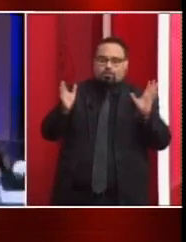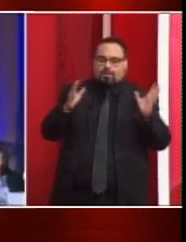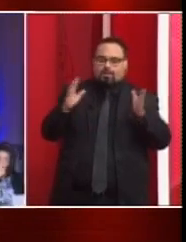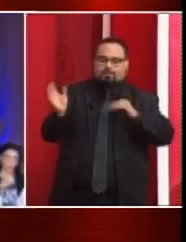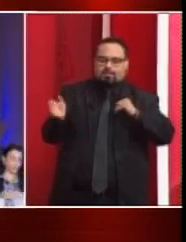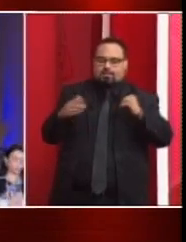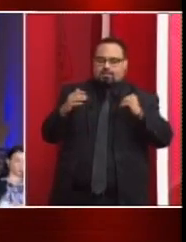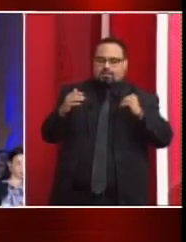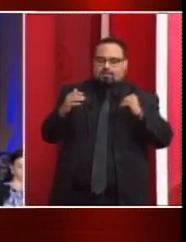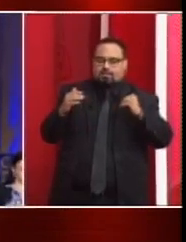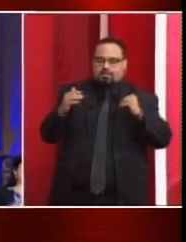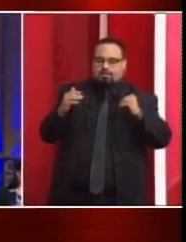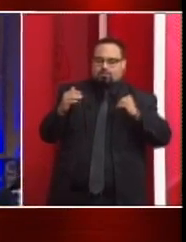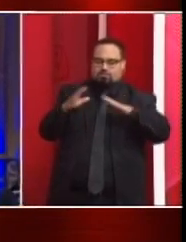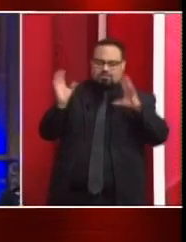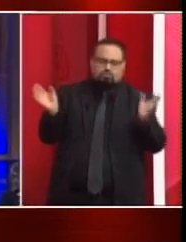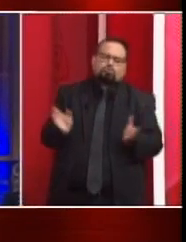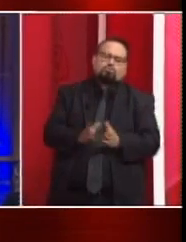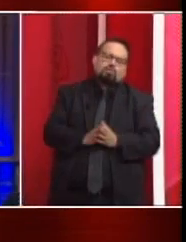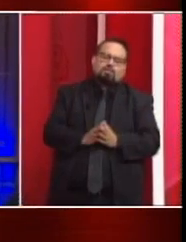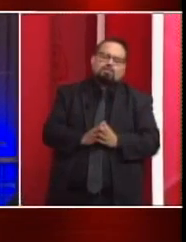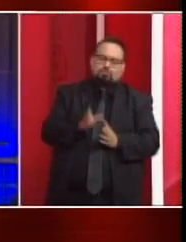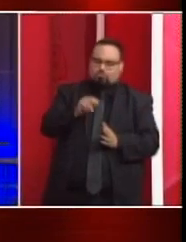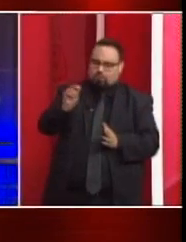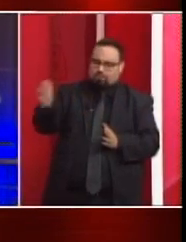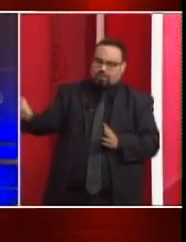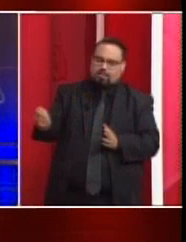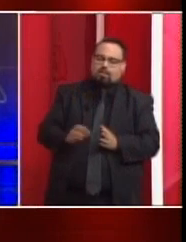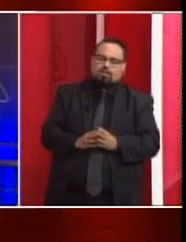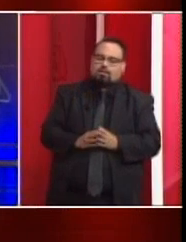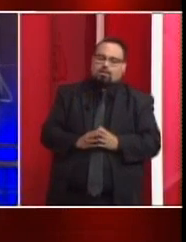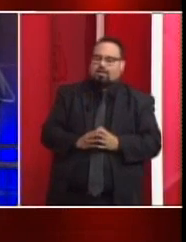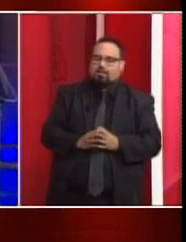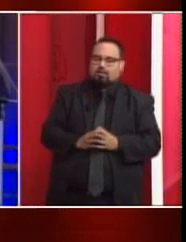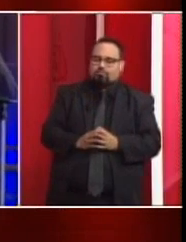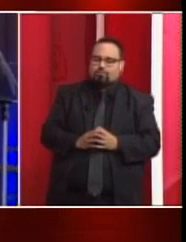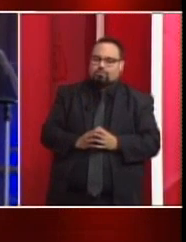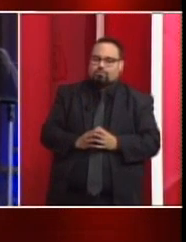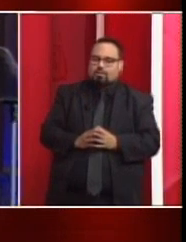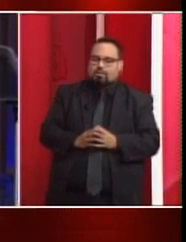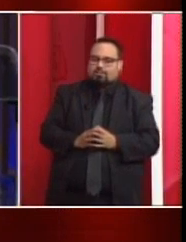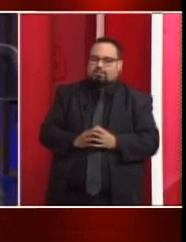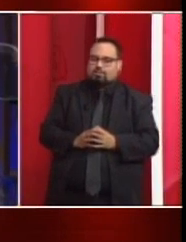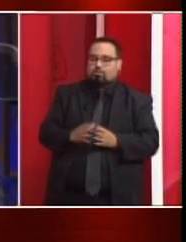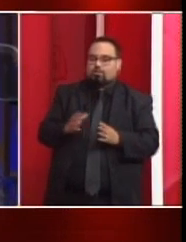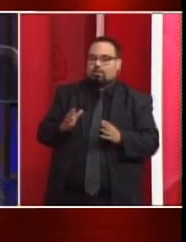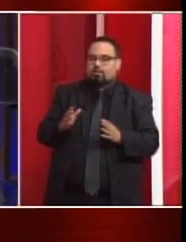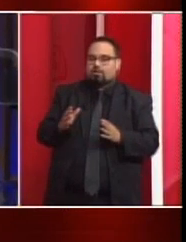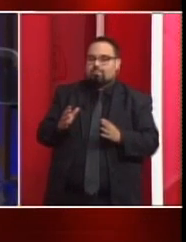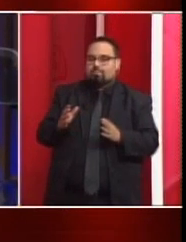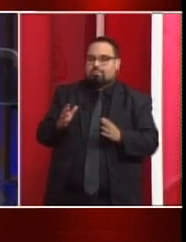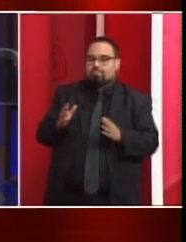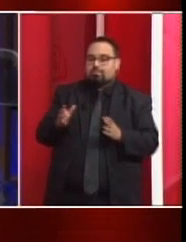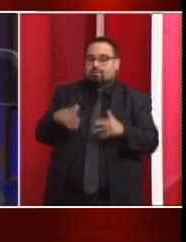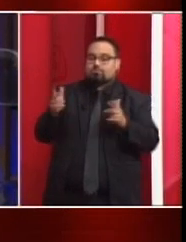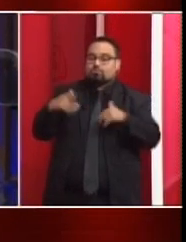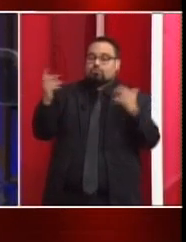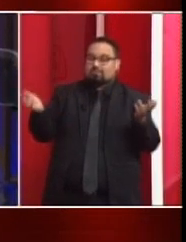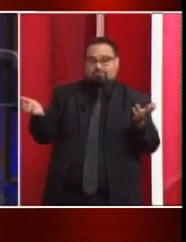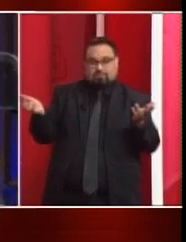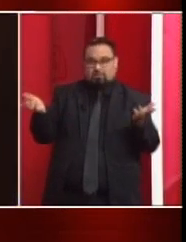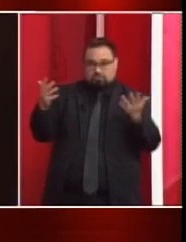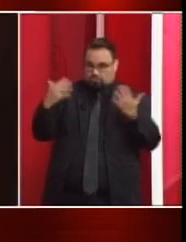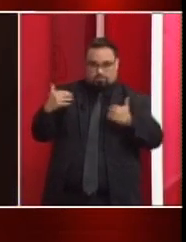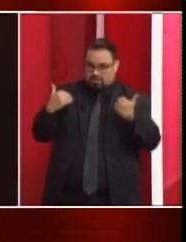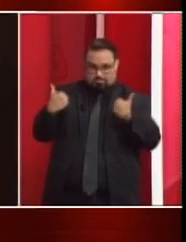Digo yo, entre una situación de un análisis somero para ir a caer e hilar a lo fino. Es decir, creo que terminamos siendo